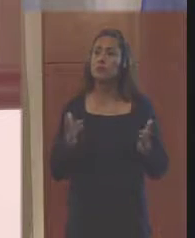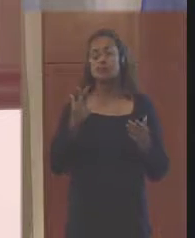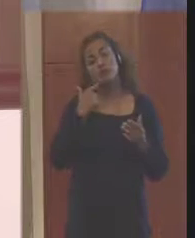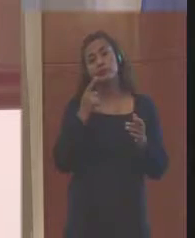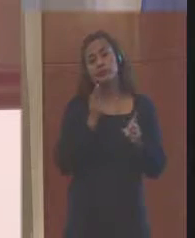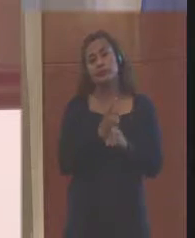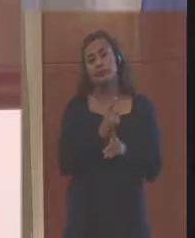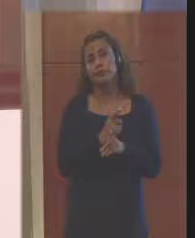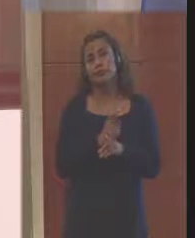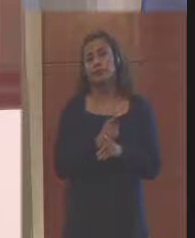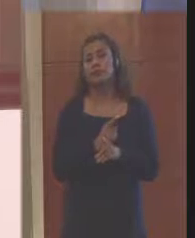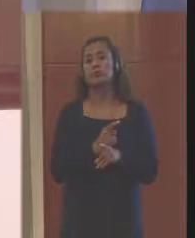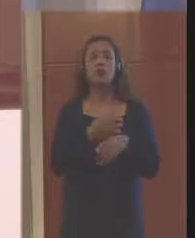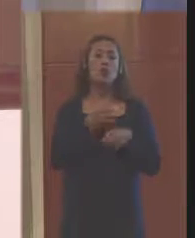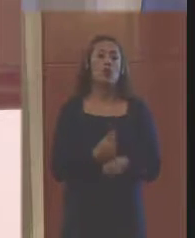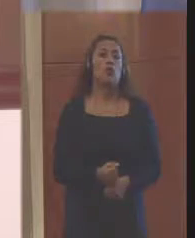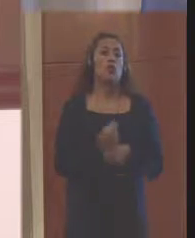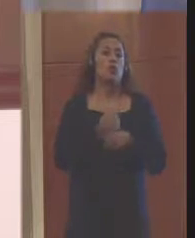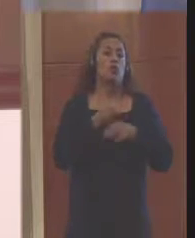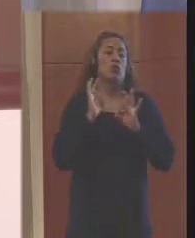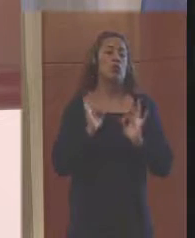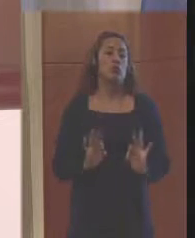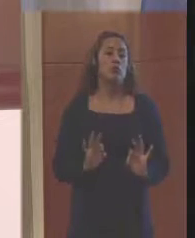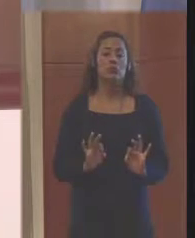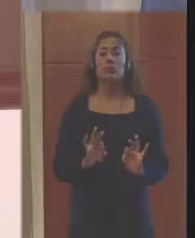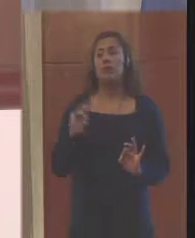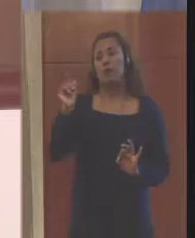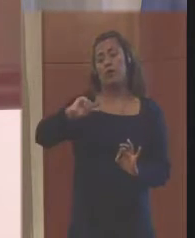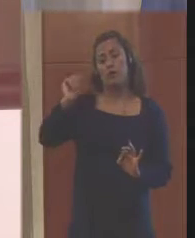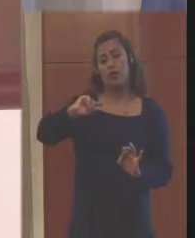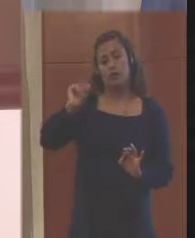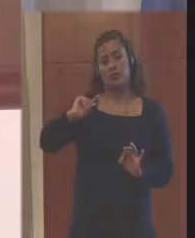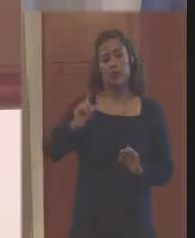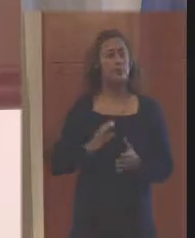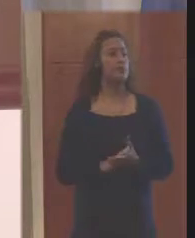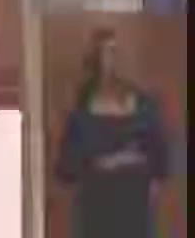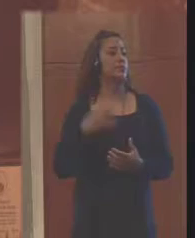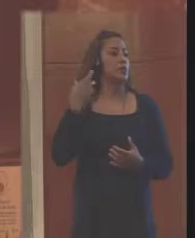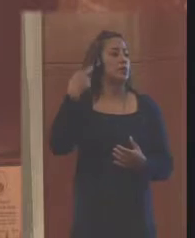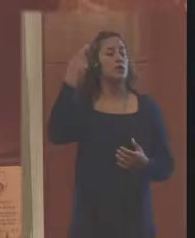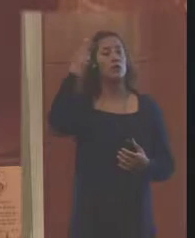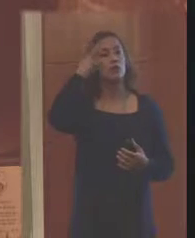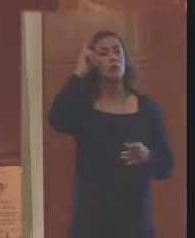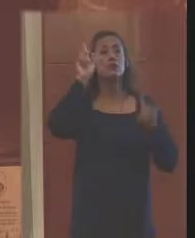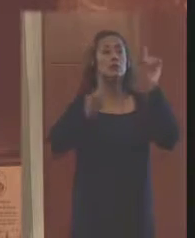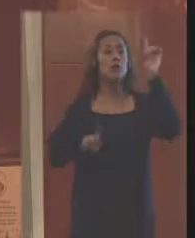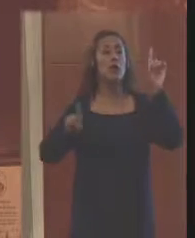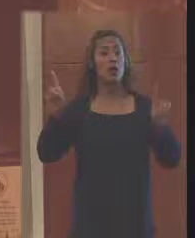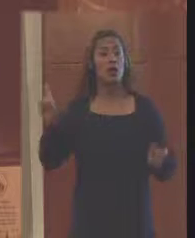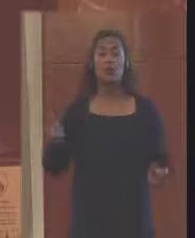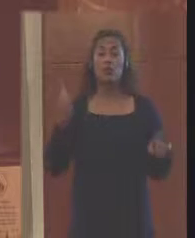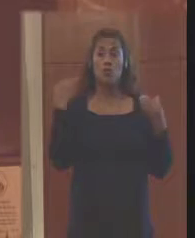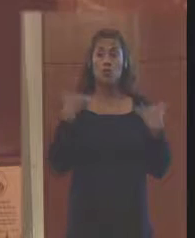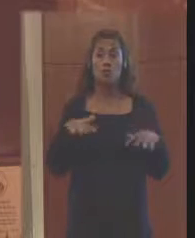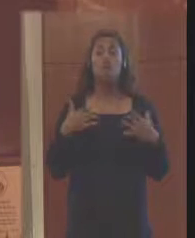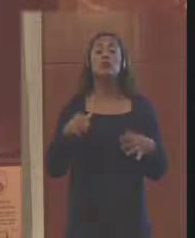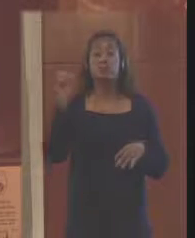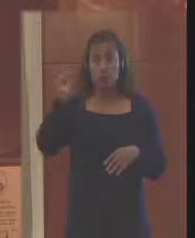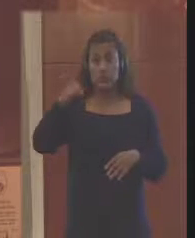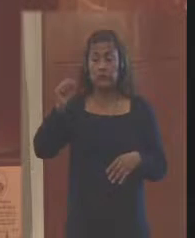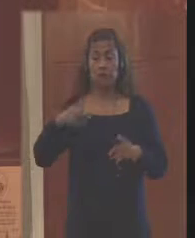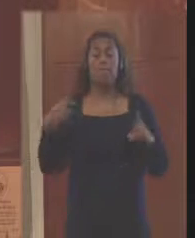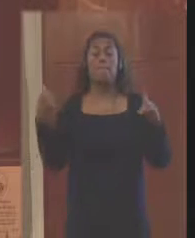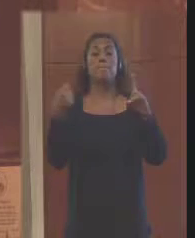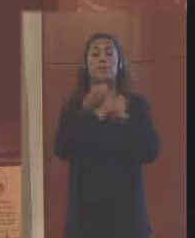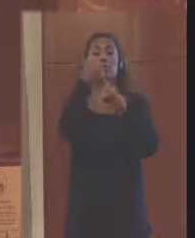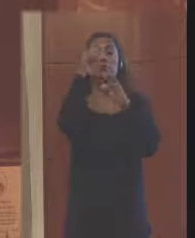claro decir, por ejemplo, que un seguro sale más barato. Entonces, por eso puede ver que países protegidos durante el evento tienen un impacto